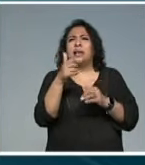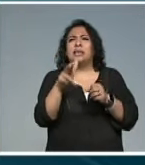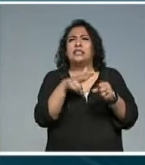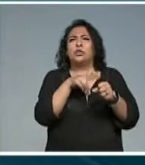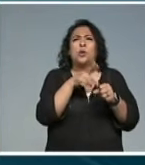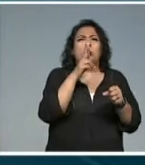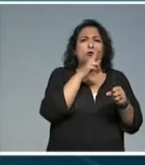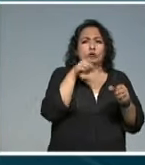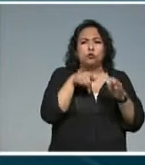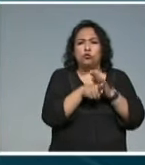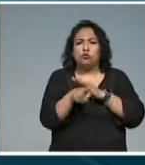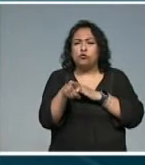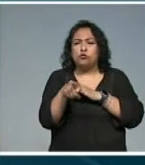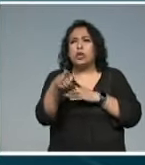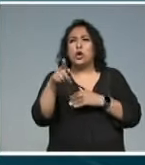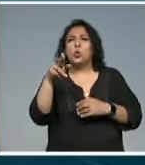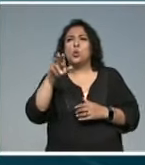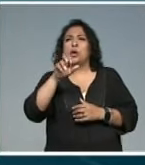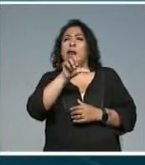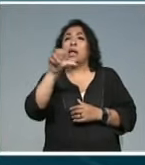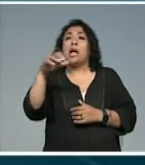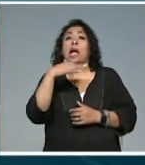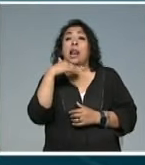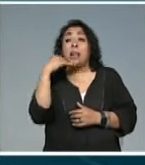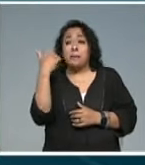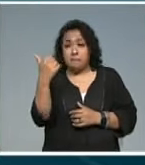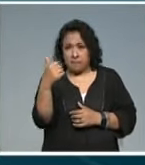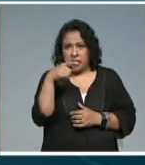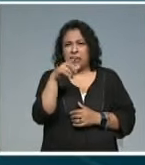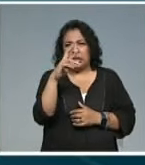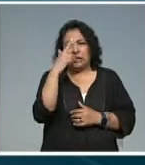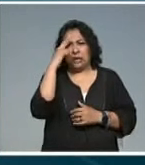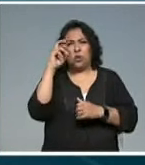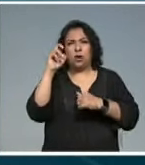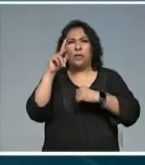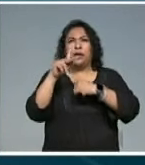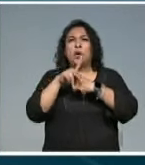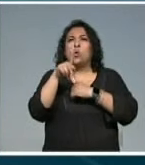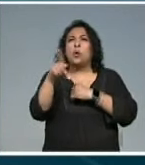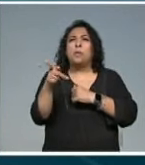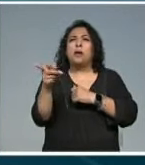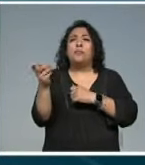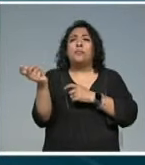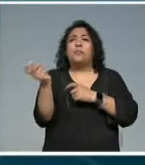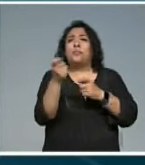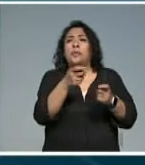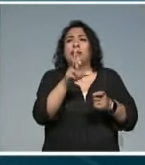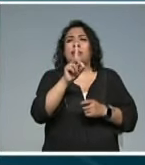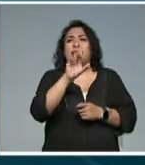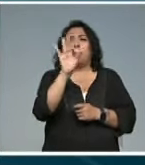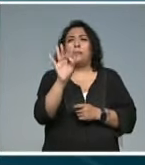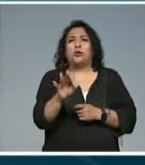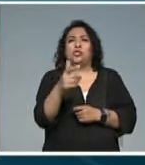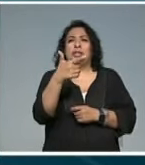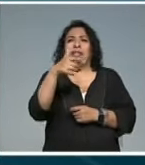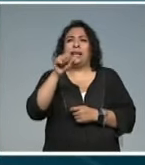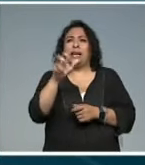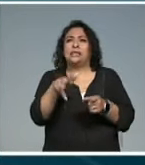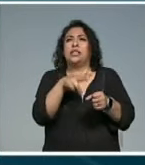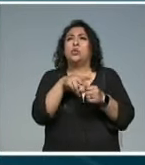desde Rusia por territorio ucraniano directamente hasta Alemania. Recordemos que Europa recibe el 30% de su gas natural